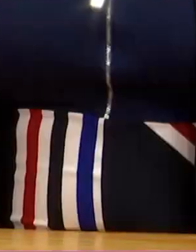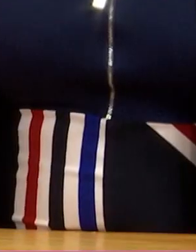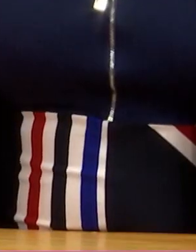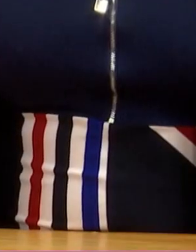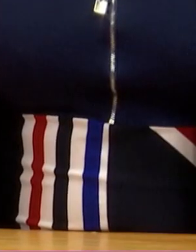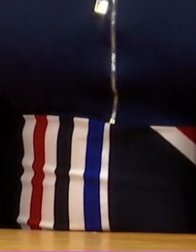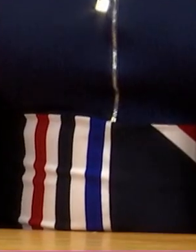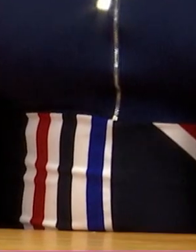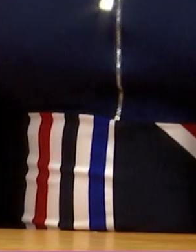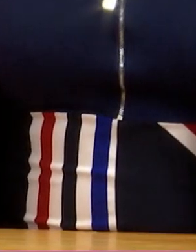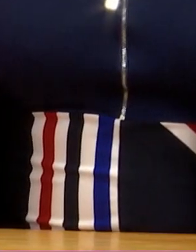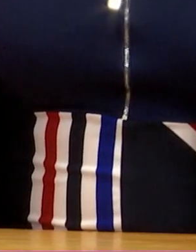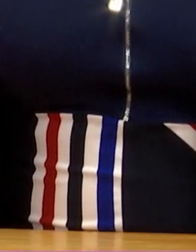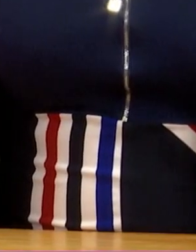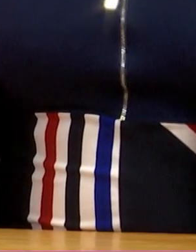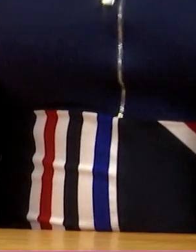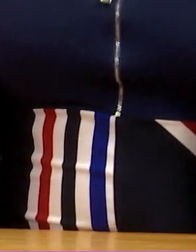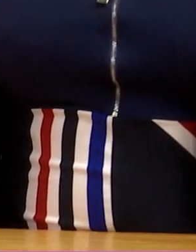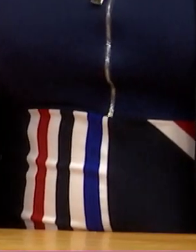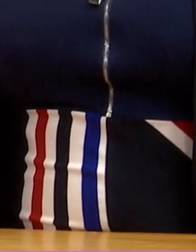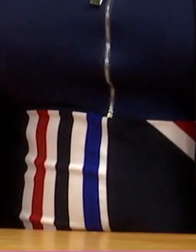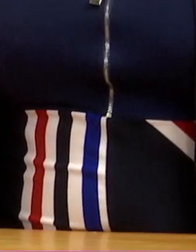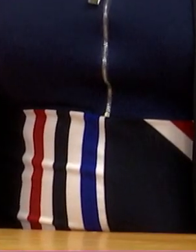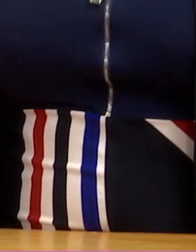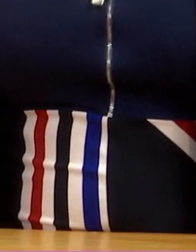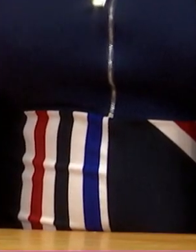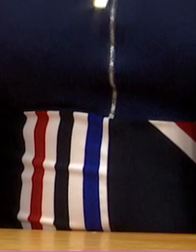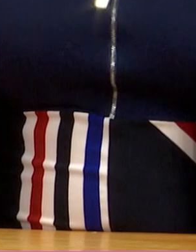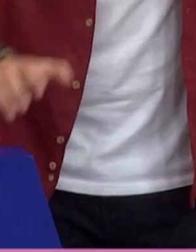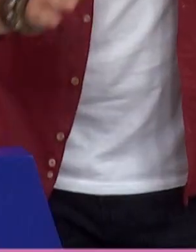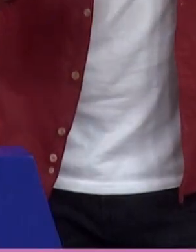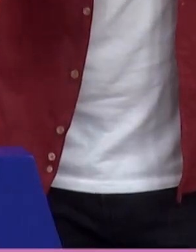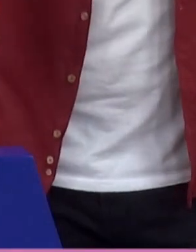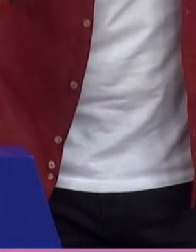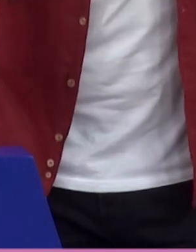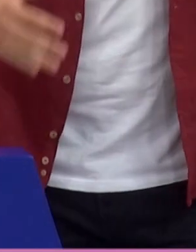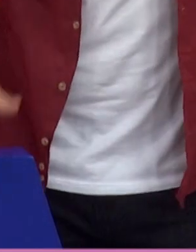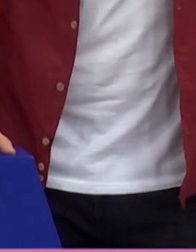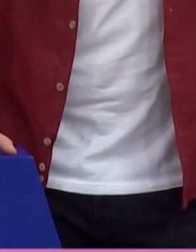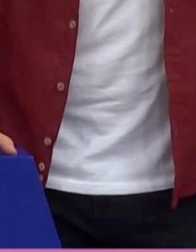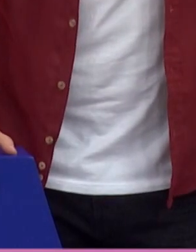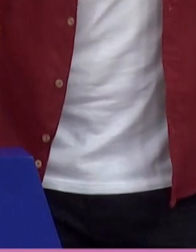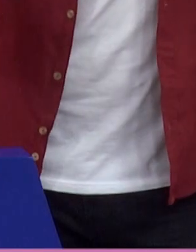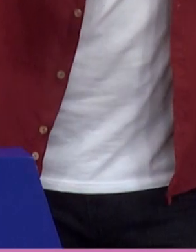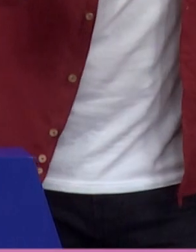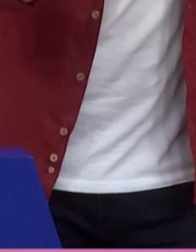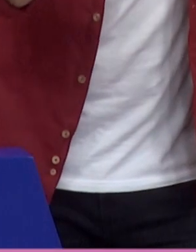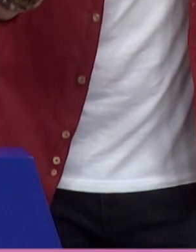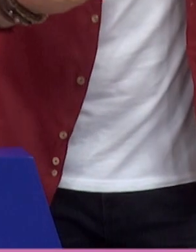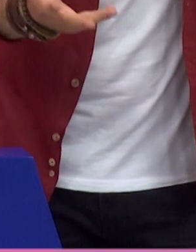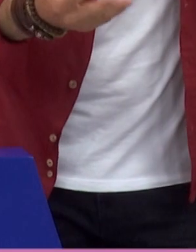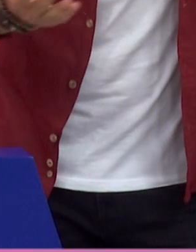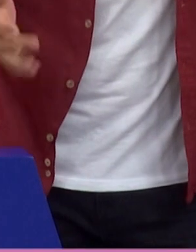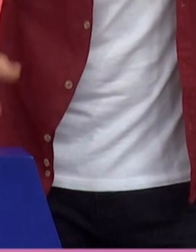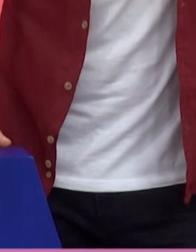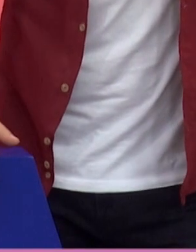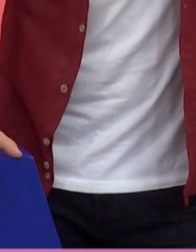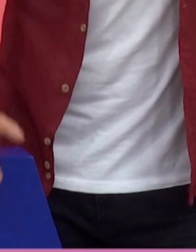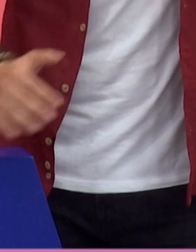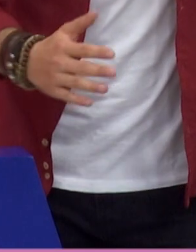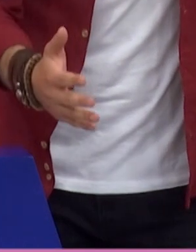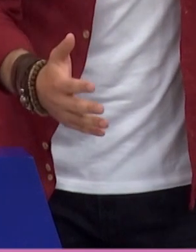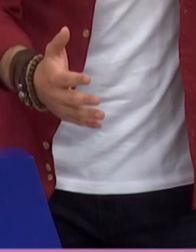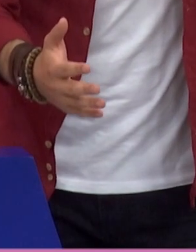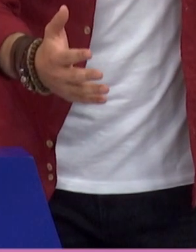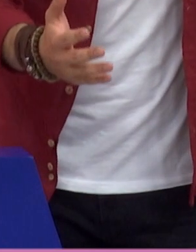Entrevistador. ¿Cómo es que nace el interés por estudiar gastronomía? Miguel Ángel. Desde que era niño siempre tuve interés